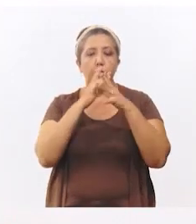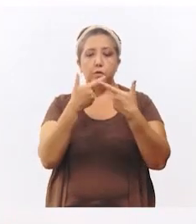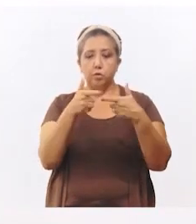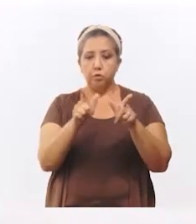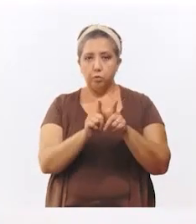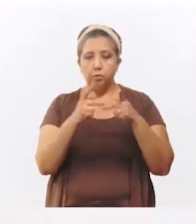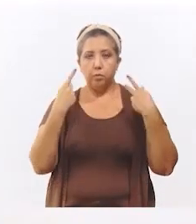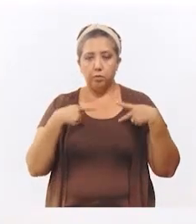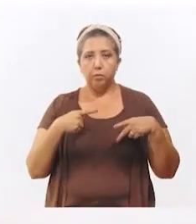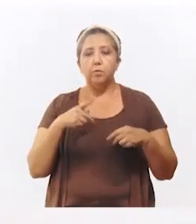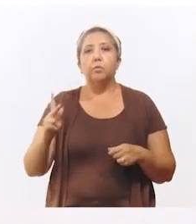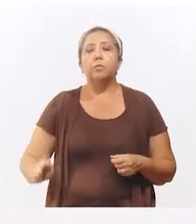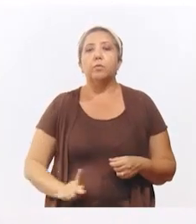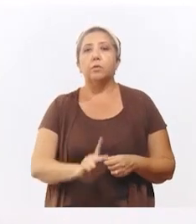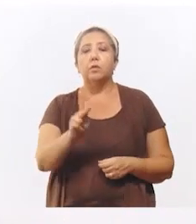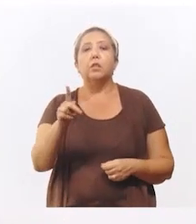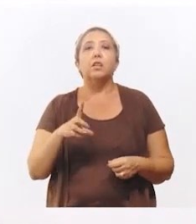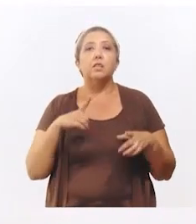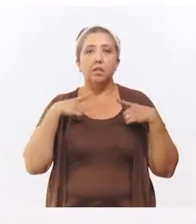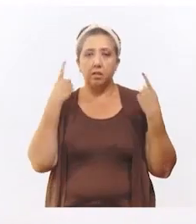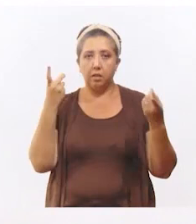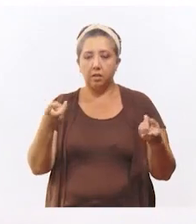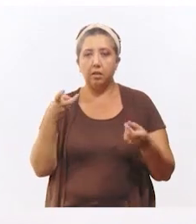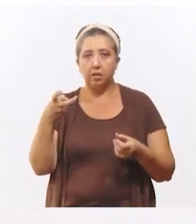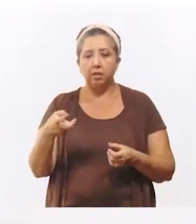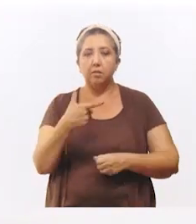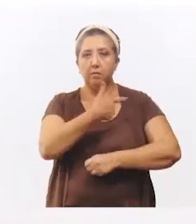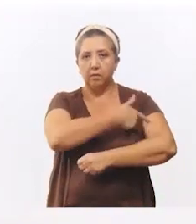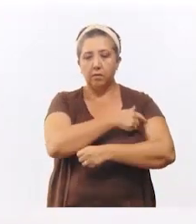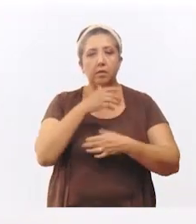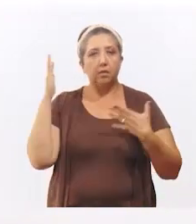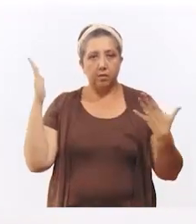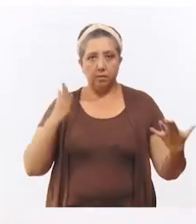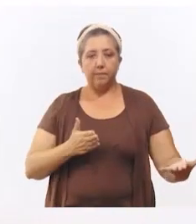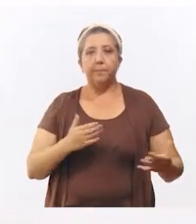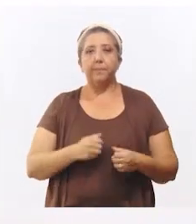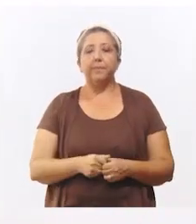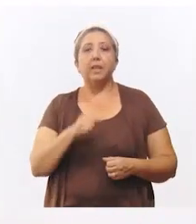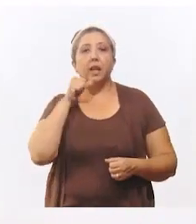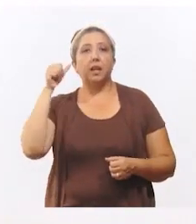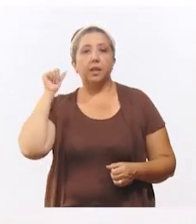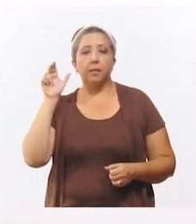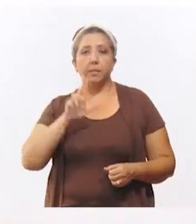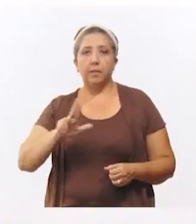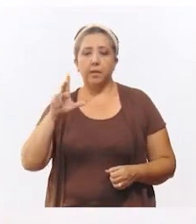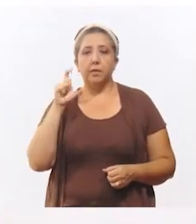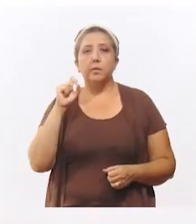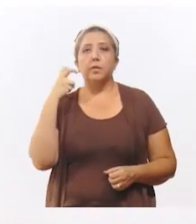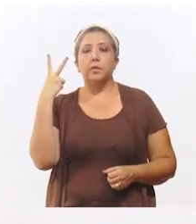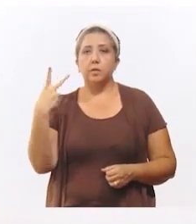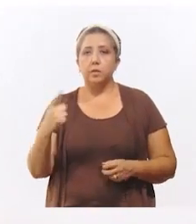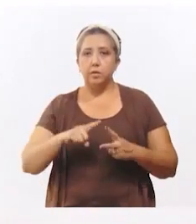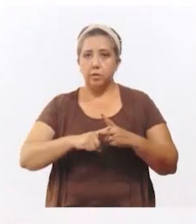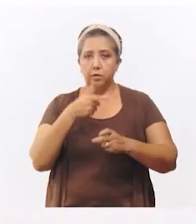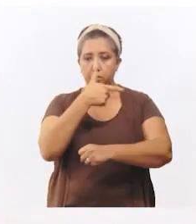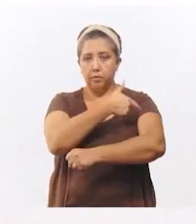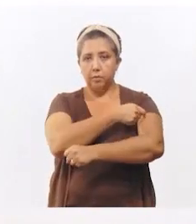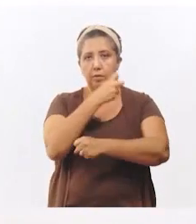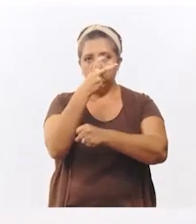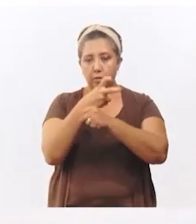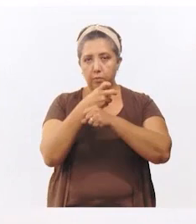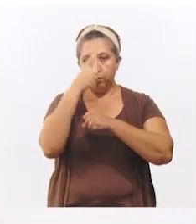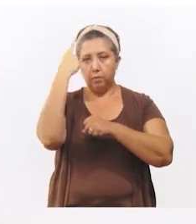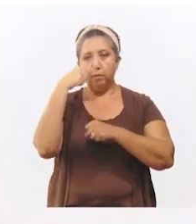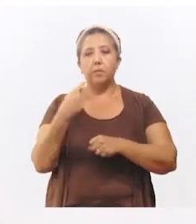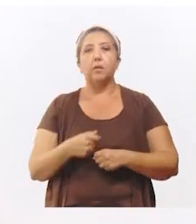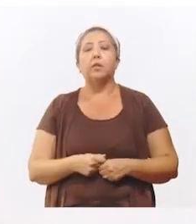grupos de población y los municipios a los que se destinarán estas dosis recién recibidas. Ayer martes 22 comenzó la aplicación en Mérida de la segunda